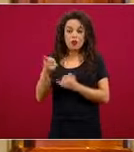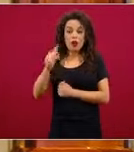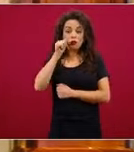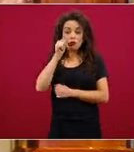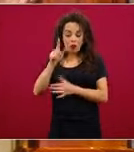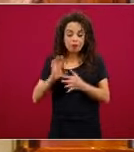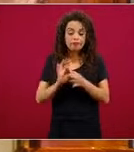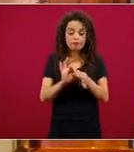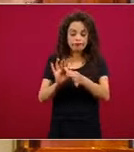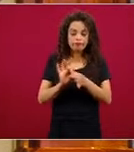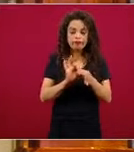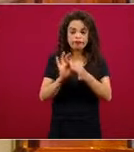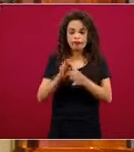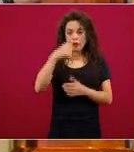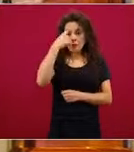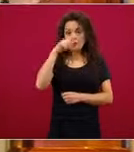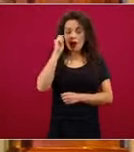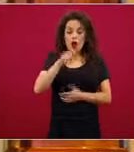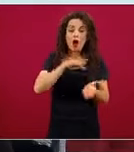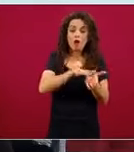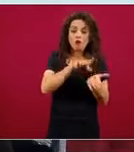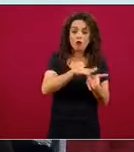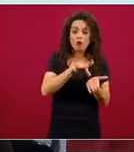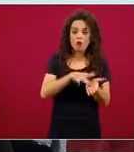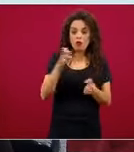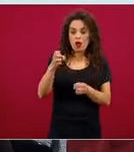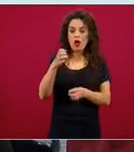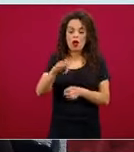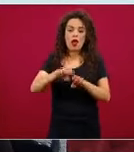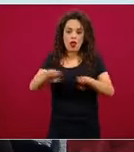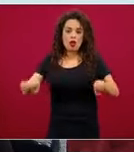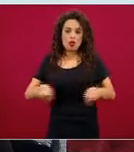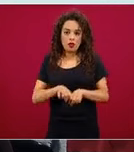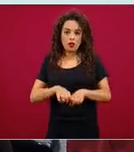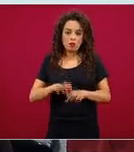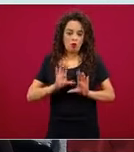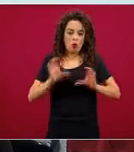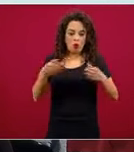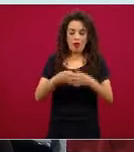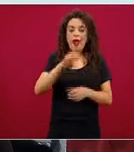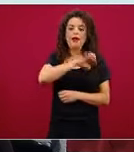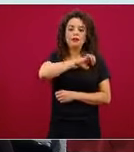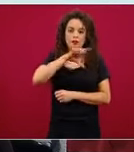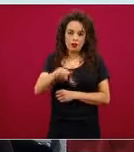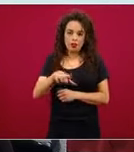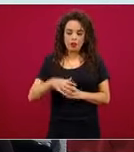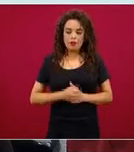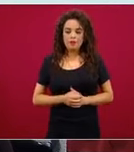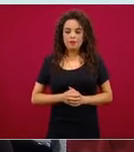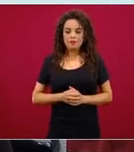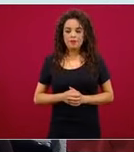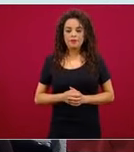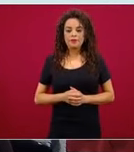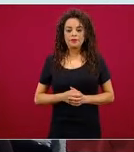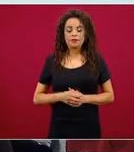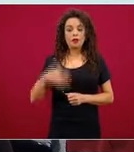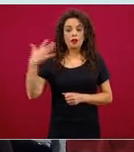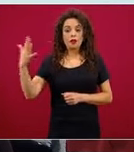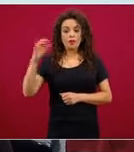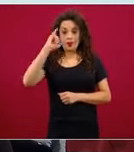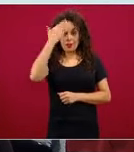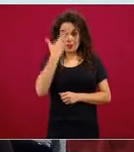colaborado para la conformación de estos equipos y estas células especializadas. En las imágenes del lado derecho ustedes pueden